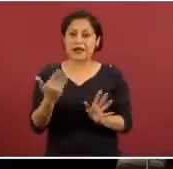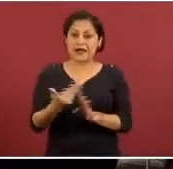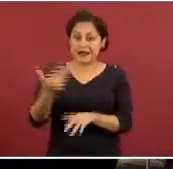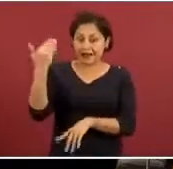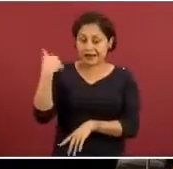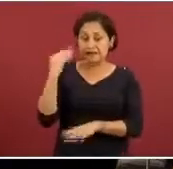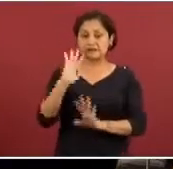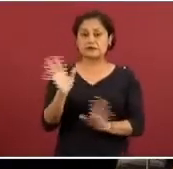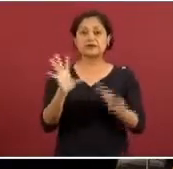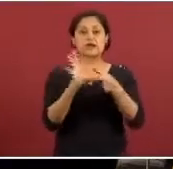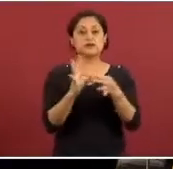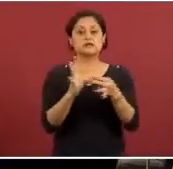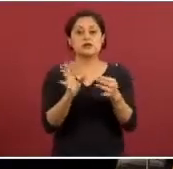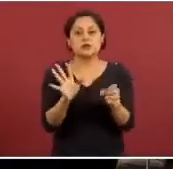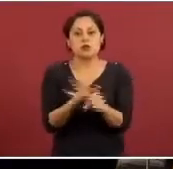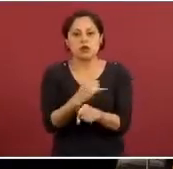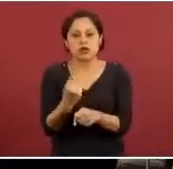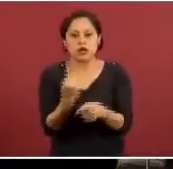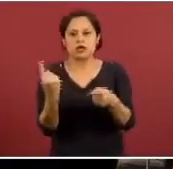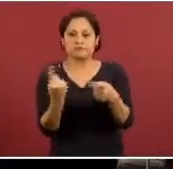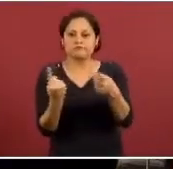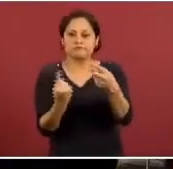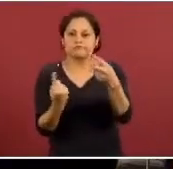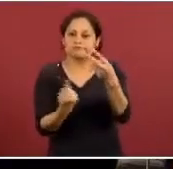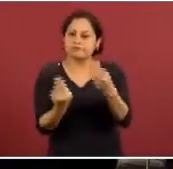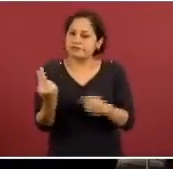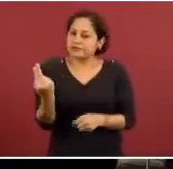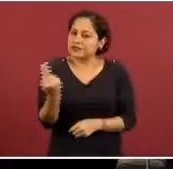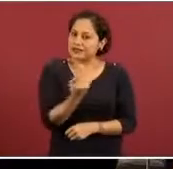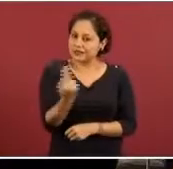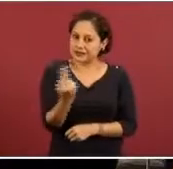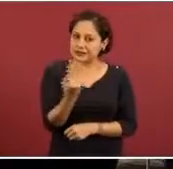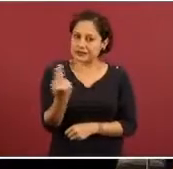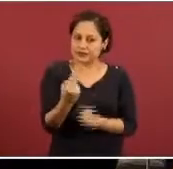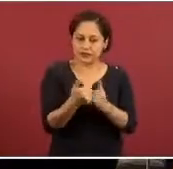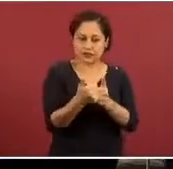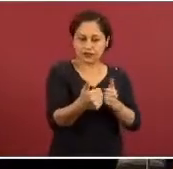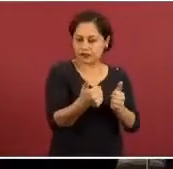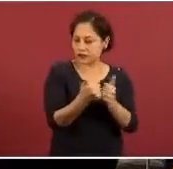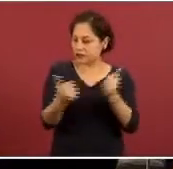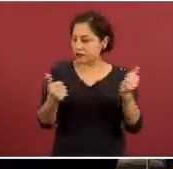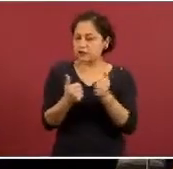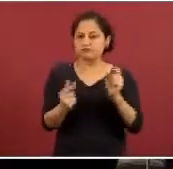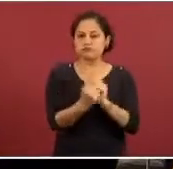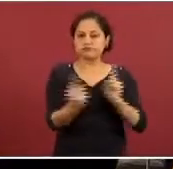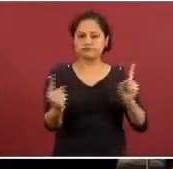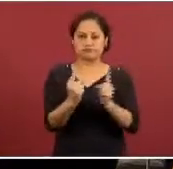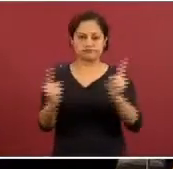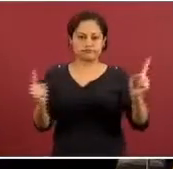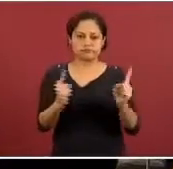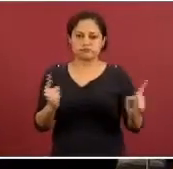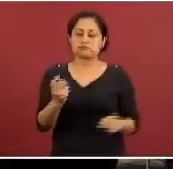esta situación o esta necesidad de distanciamiento social, de sana distancia.